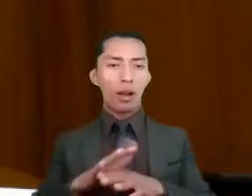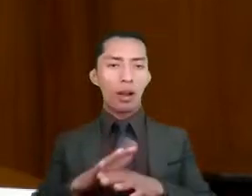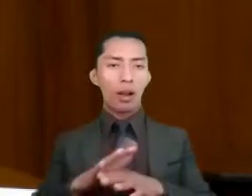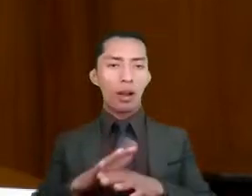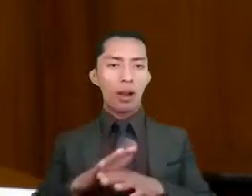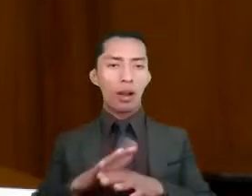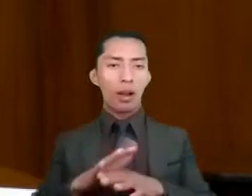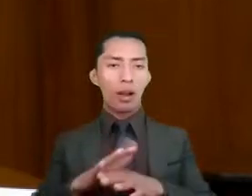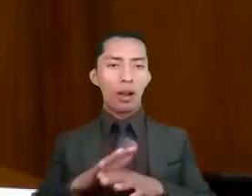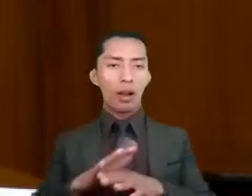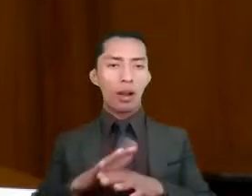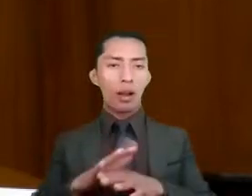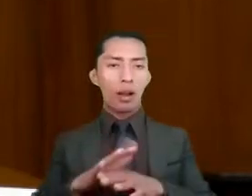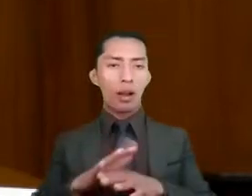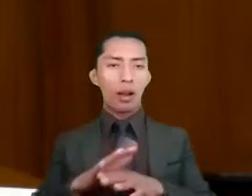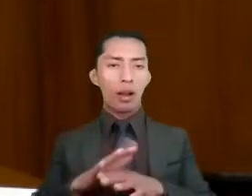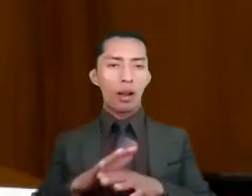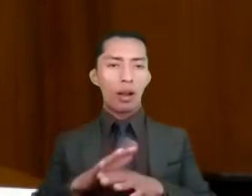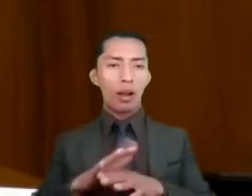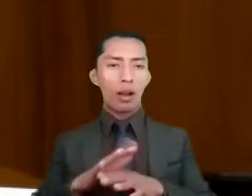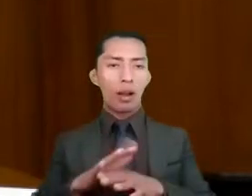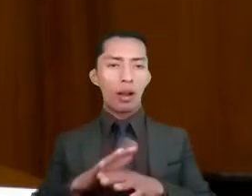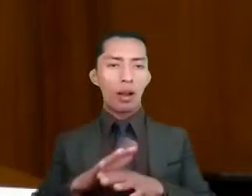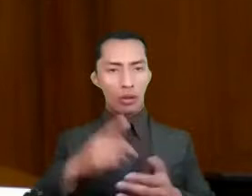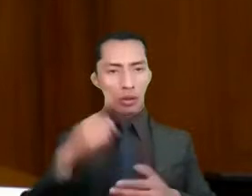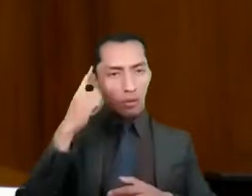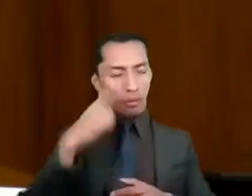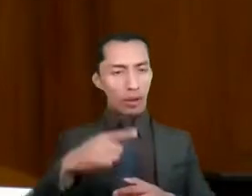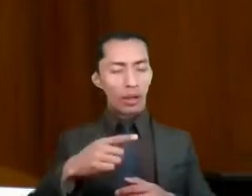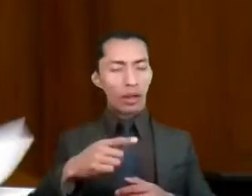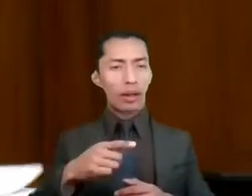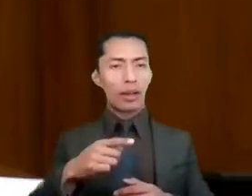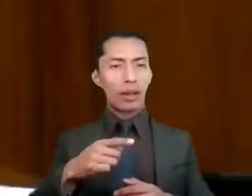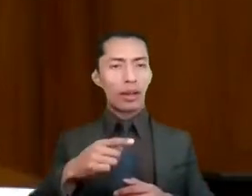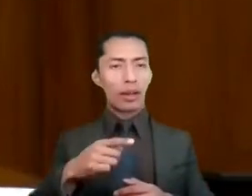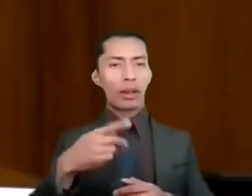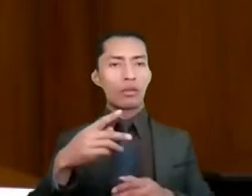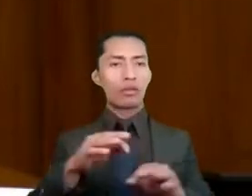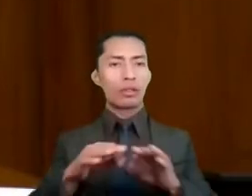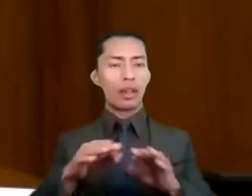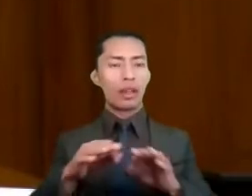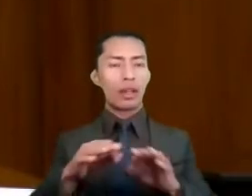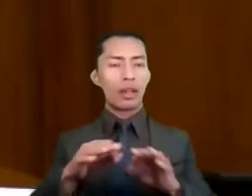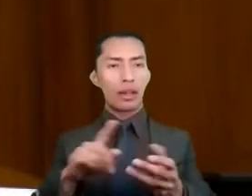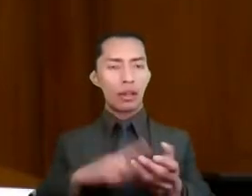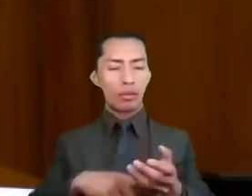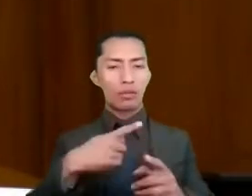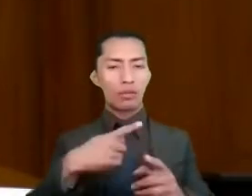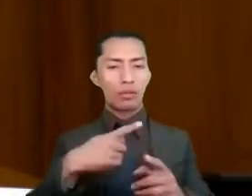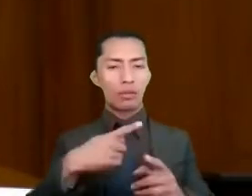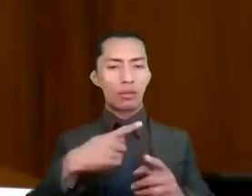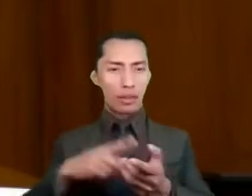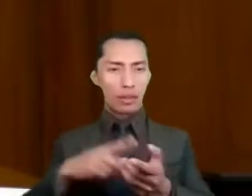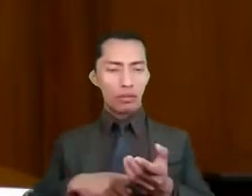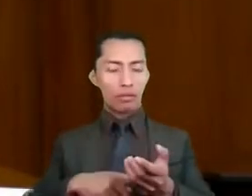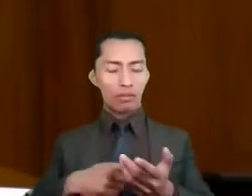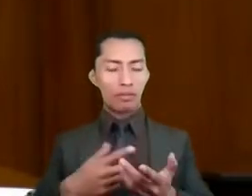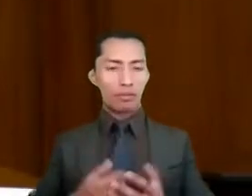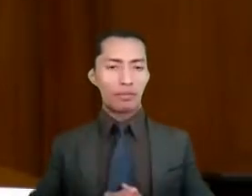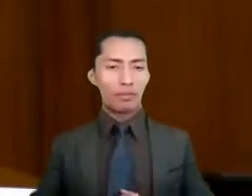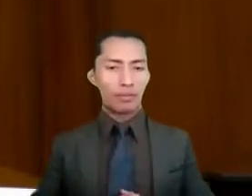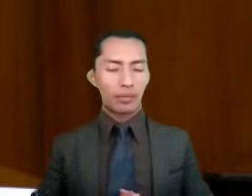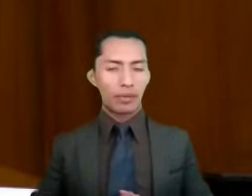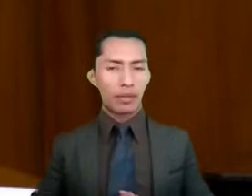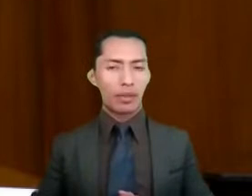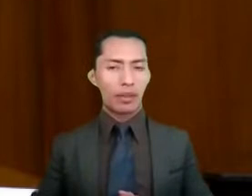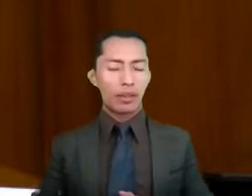coadyuvado con toda la infraestructura de comunicaciones mediante la ejecución de estas autopistas que les he mencionado. Diputada